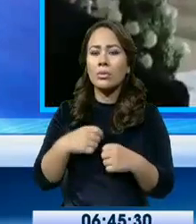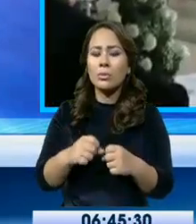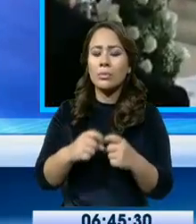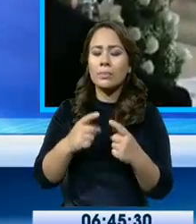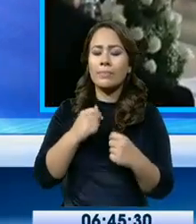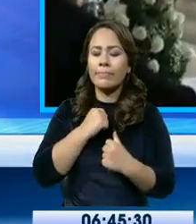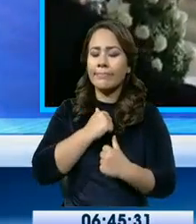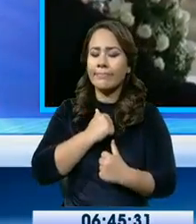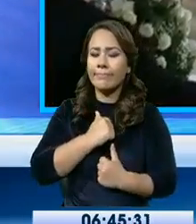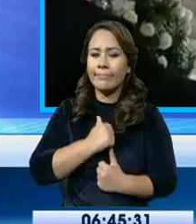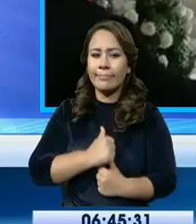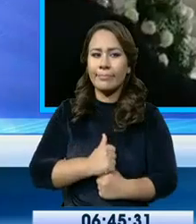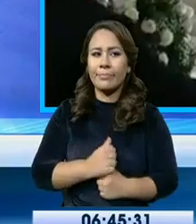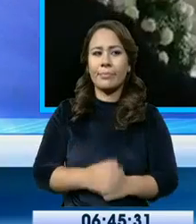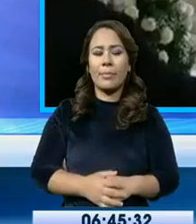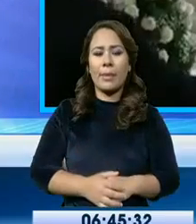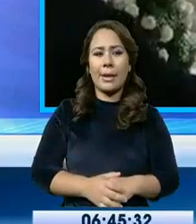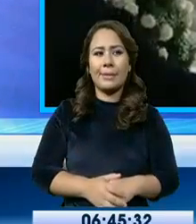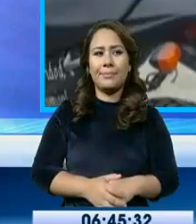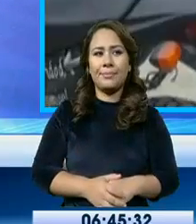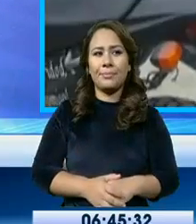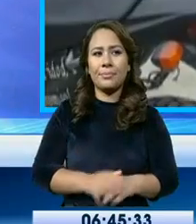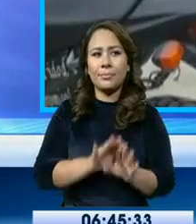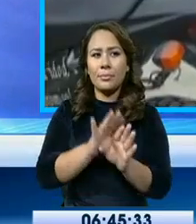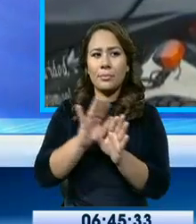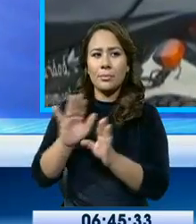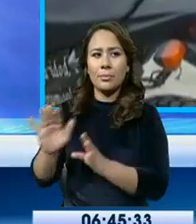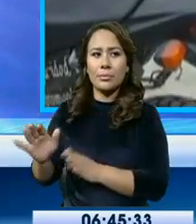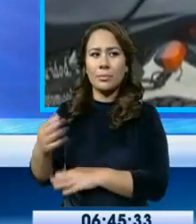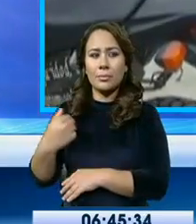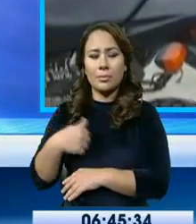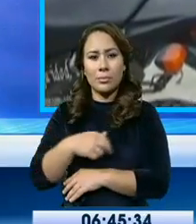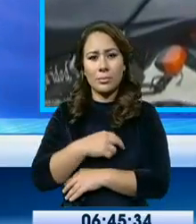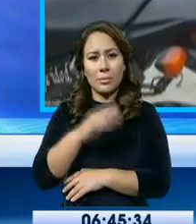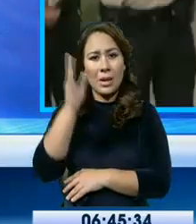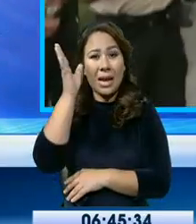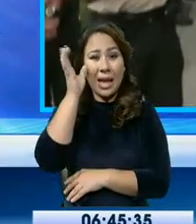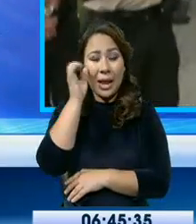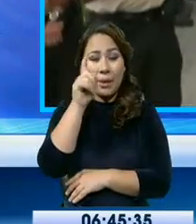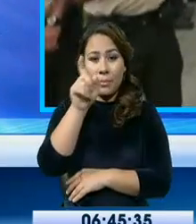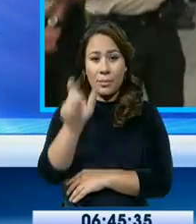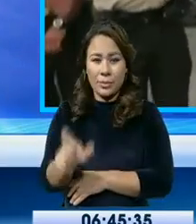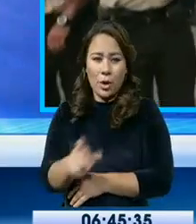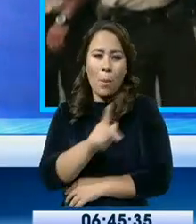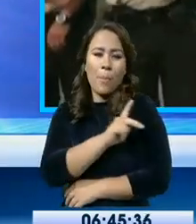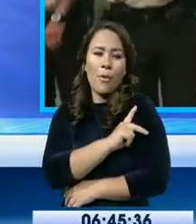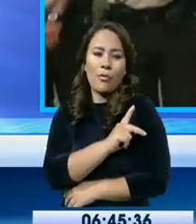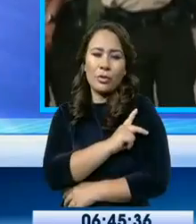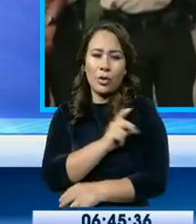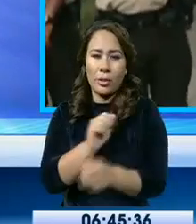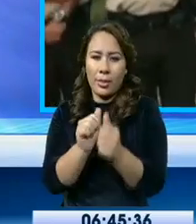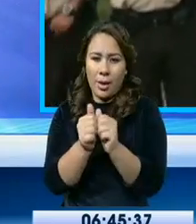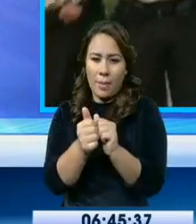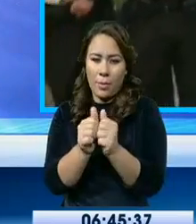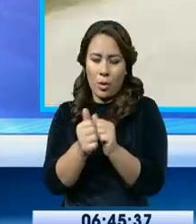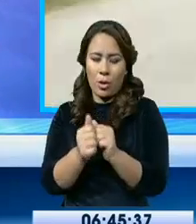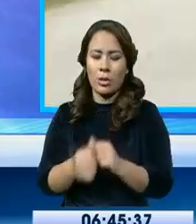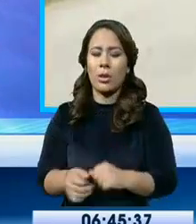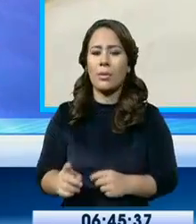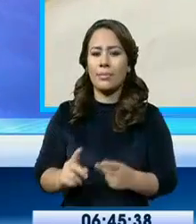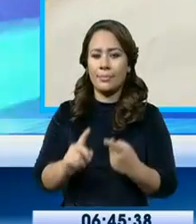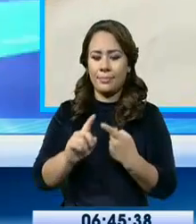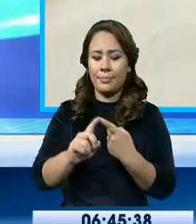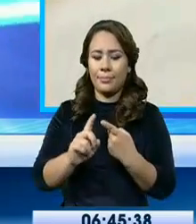Marcela, aparte de quien presumiblemente quisiéramos que aquello lo reconfirmes o